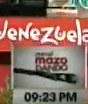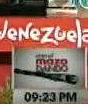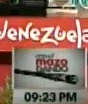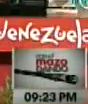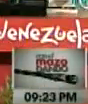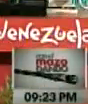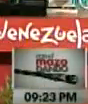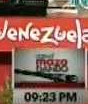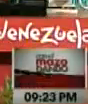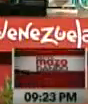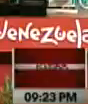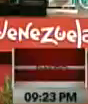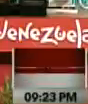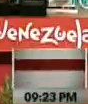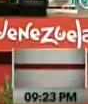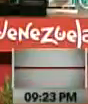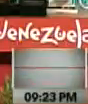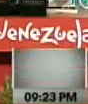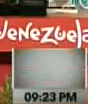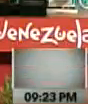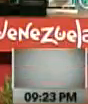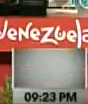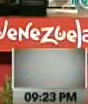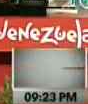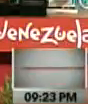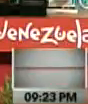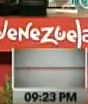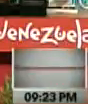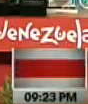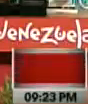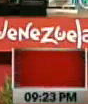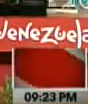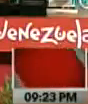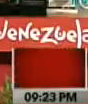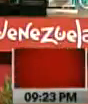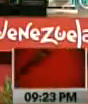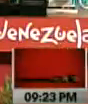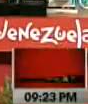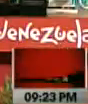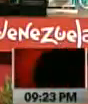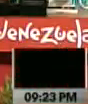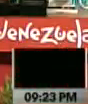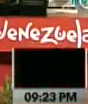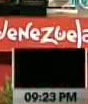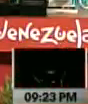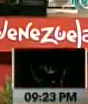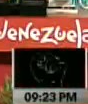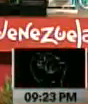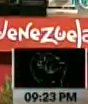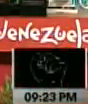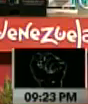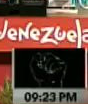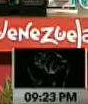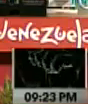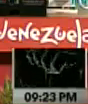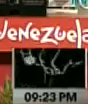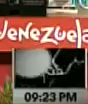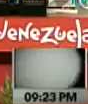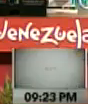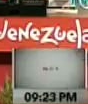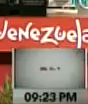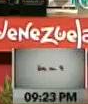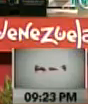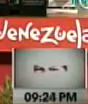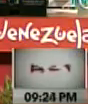Gobierno no tiene gestores Nadie puede hablar por Nicolás Maduro por diosdado cabello que le van a entregar un taxi y ustedes pusiste 20